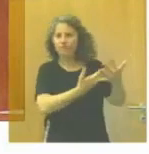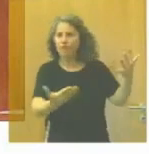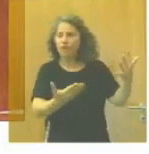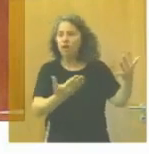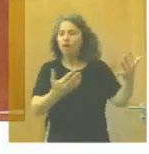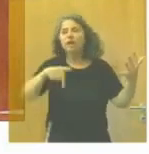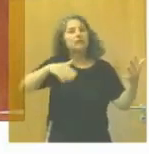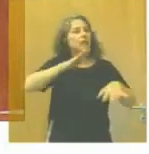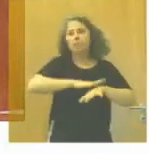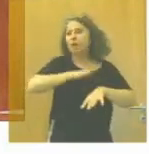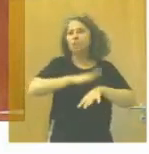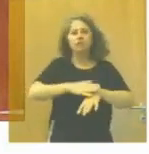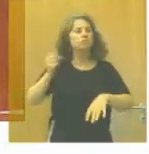instancia